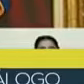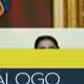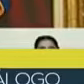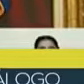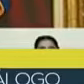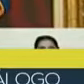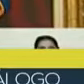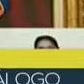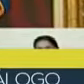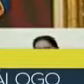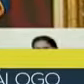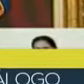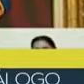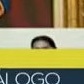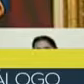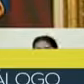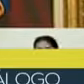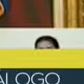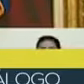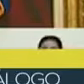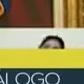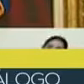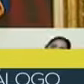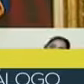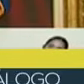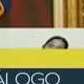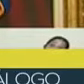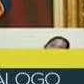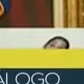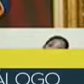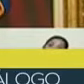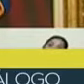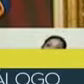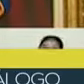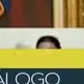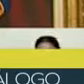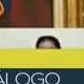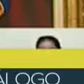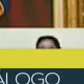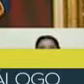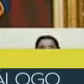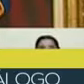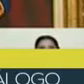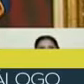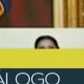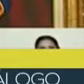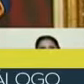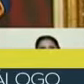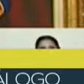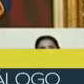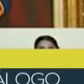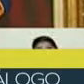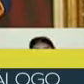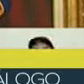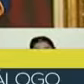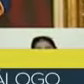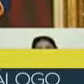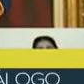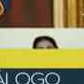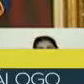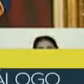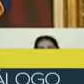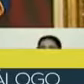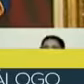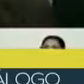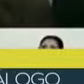Yo no soy antiestadounidense. Yo soy antiimperialista, que es distinto. Yo creo que puede haber una gran potencia en el